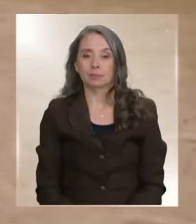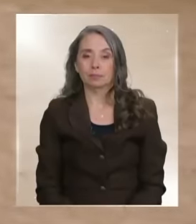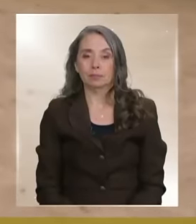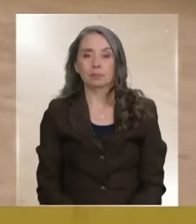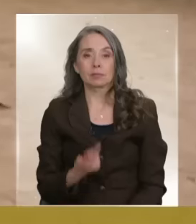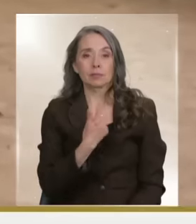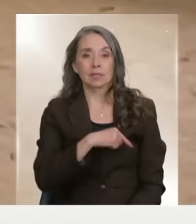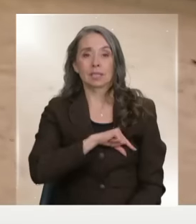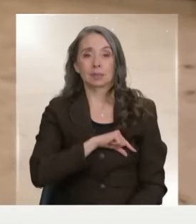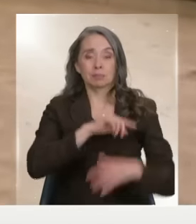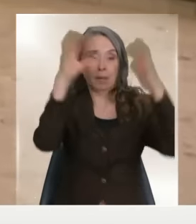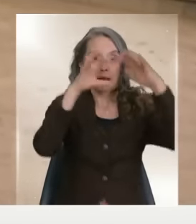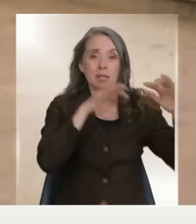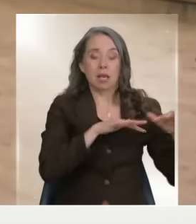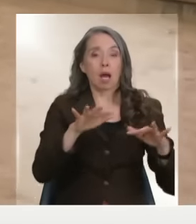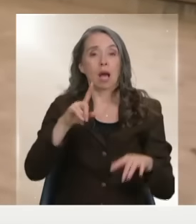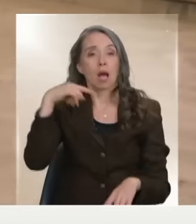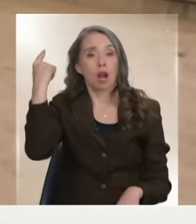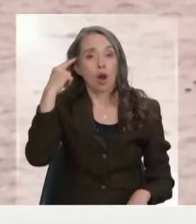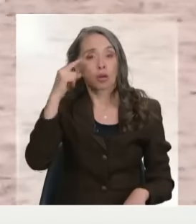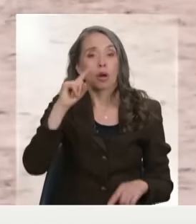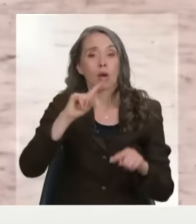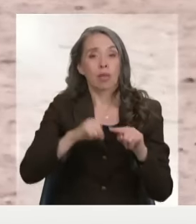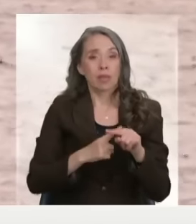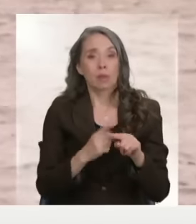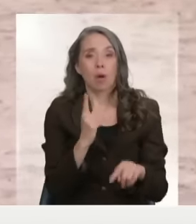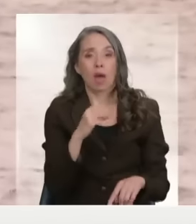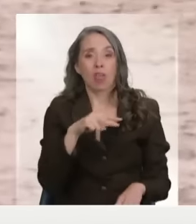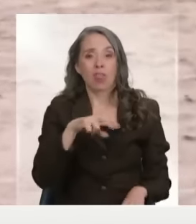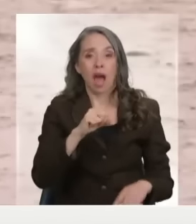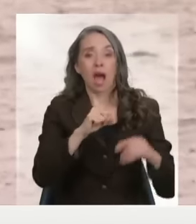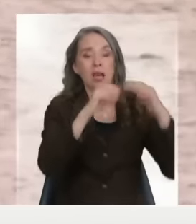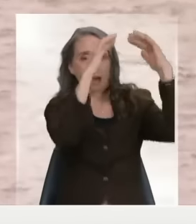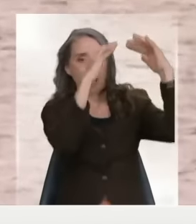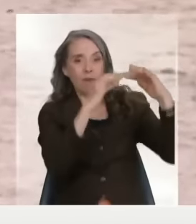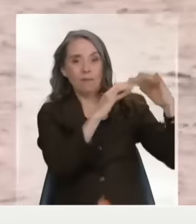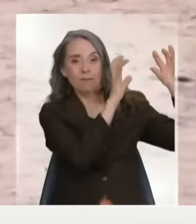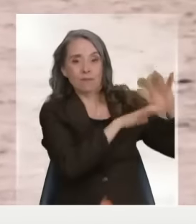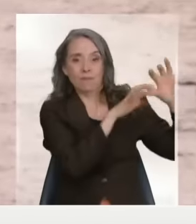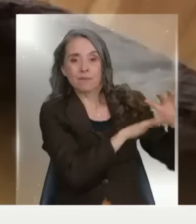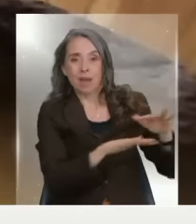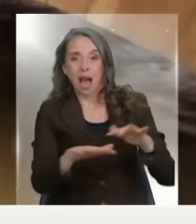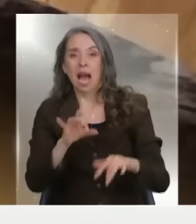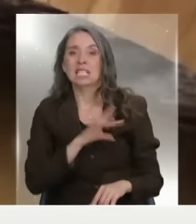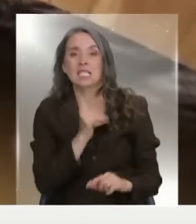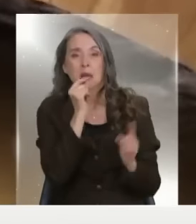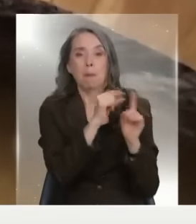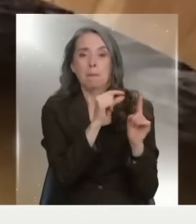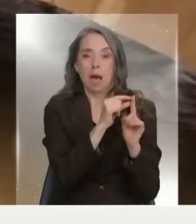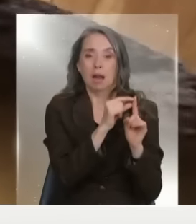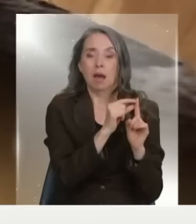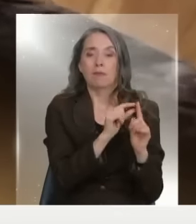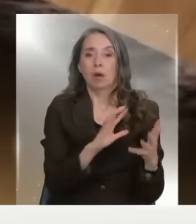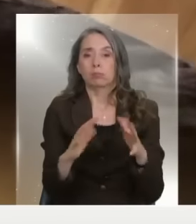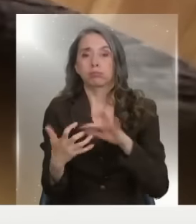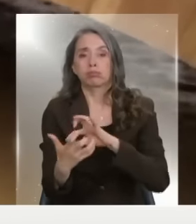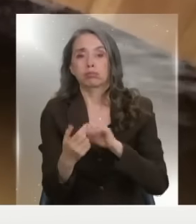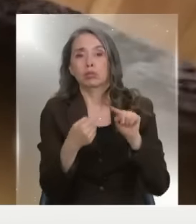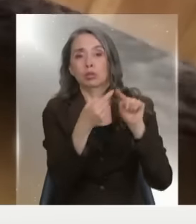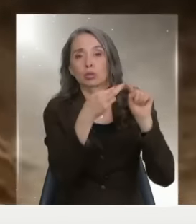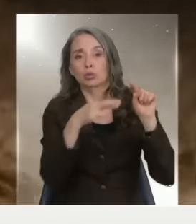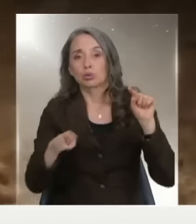Lo de España es una locura. Una nueva DANA o baja segregada, como la conocemos en Chile, causó estragos en sectores del